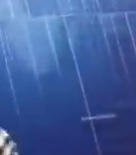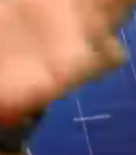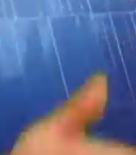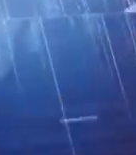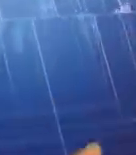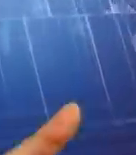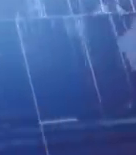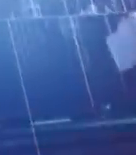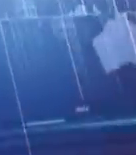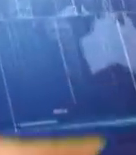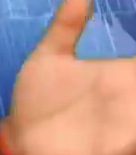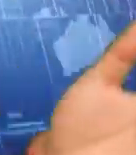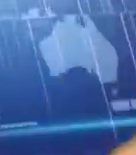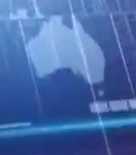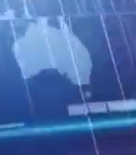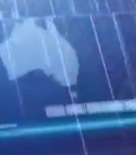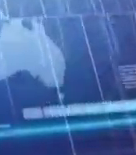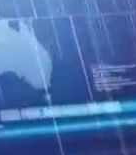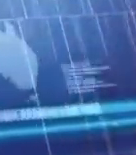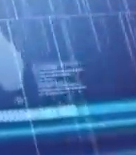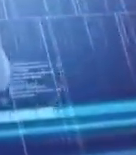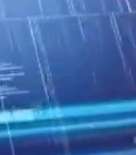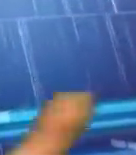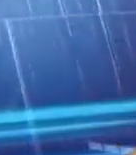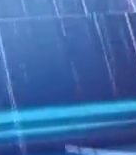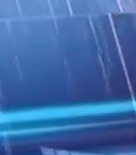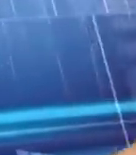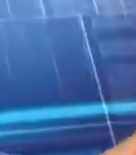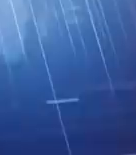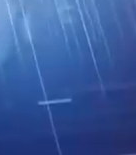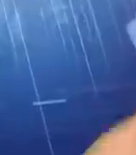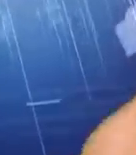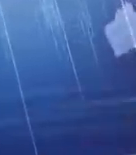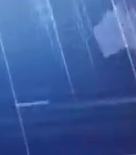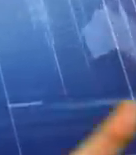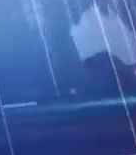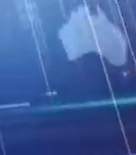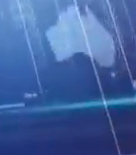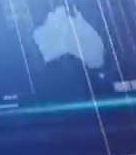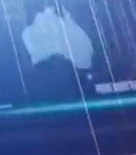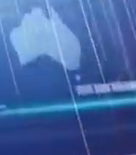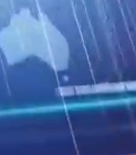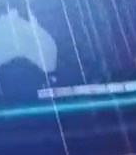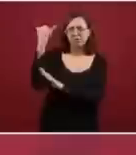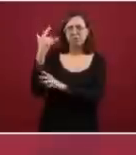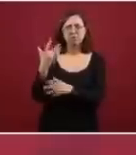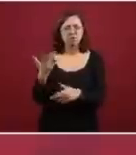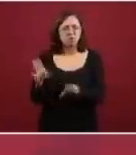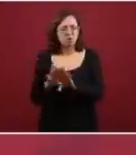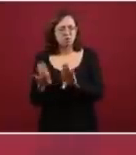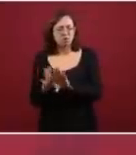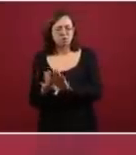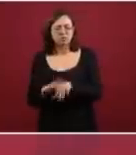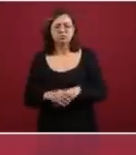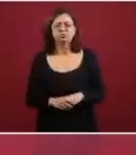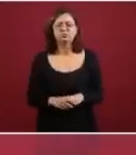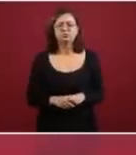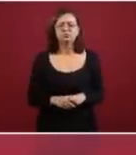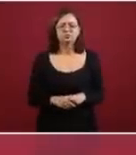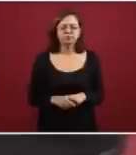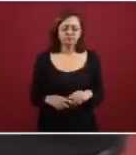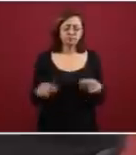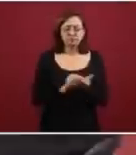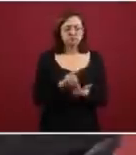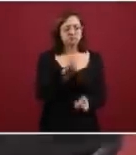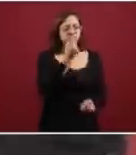que organizaron ya saben quién, Felipe Borolas Calderón. Así lo dijo. Sigue habiendo mucha